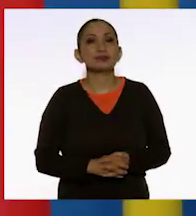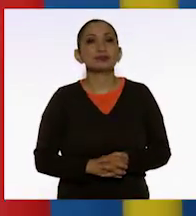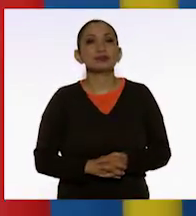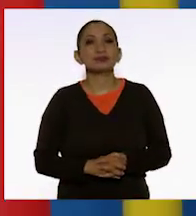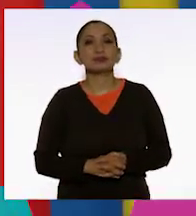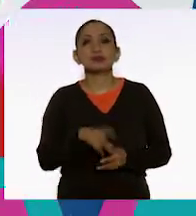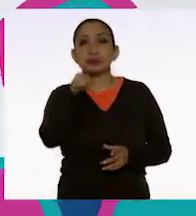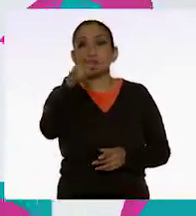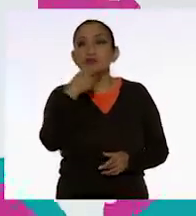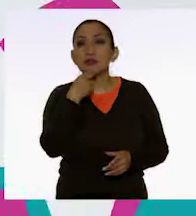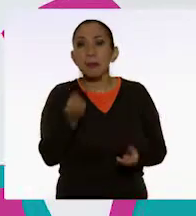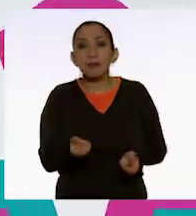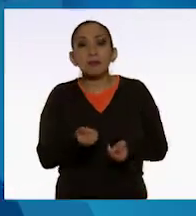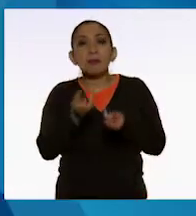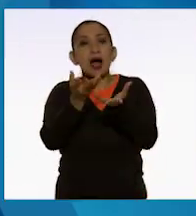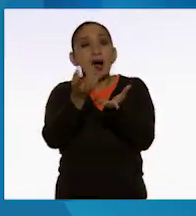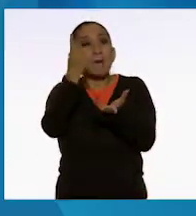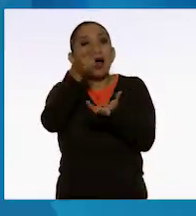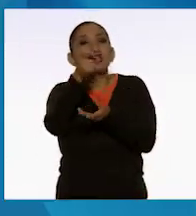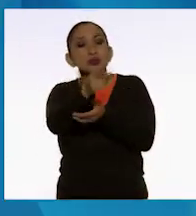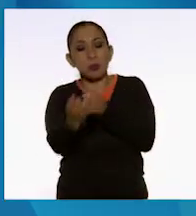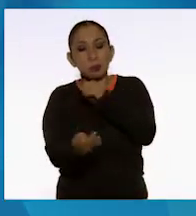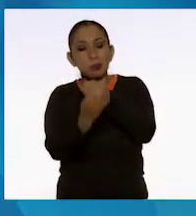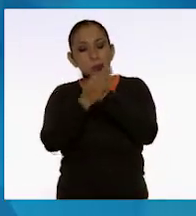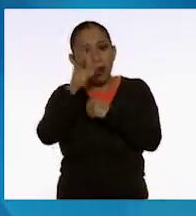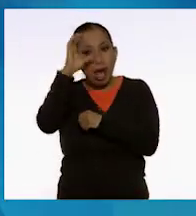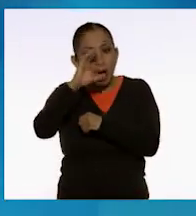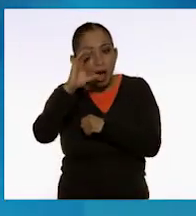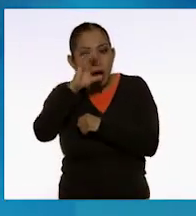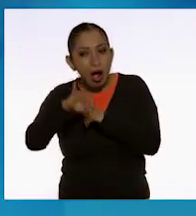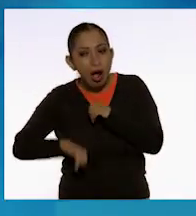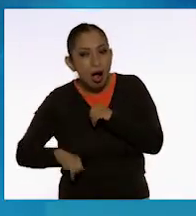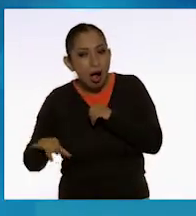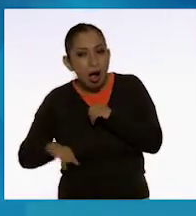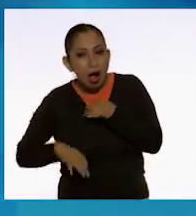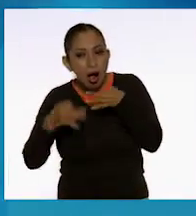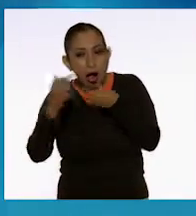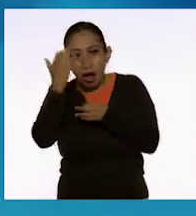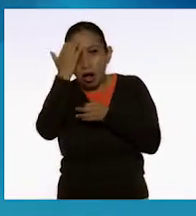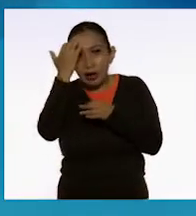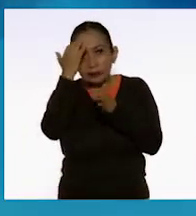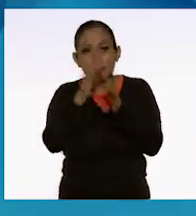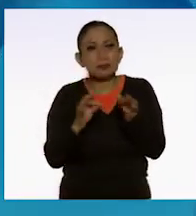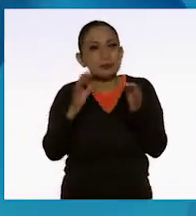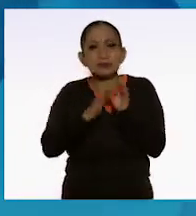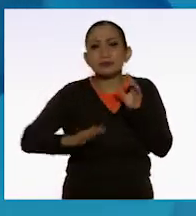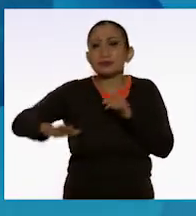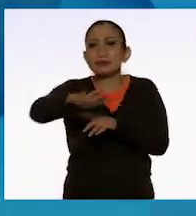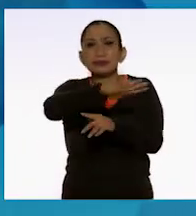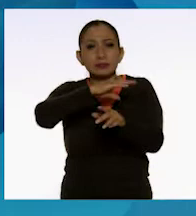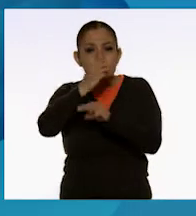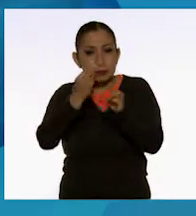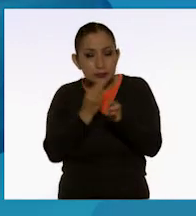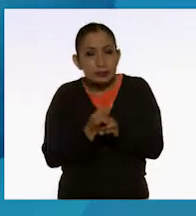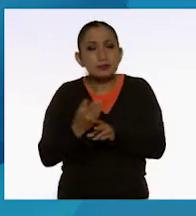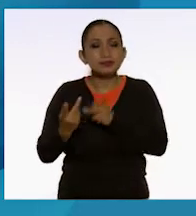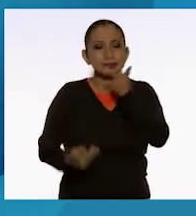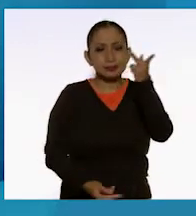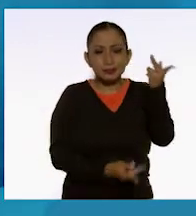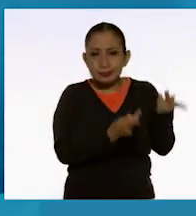Que les sirvan para fortalecer su curiosidad e interés por conocer y explicar el mundo,